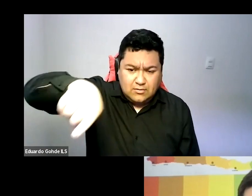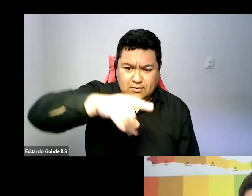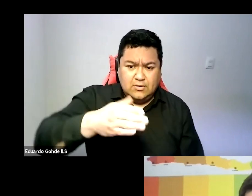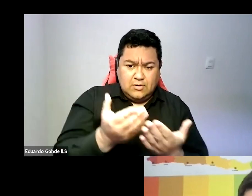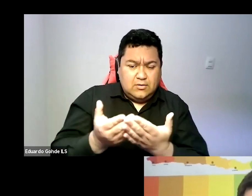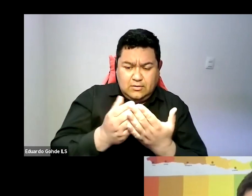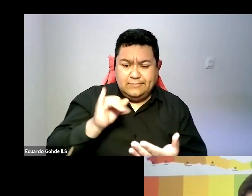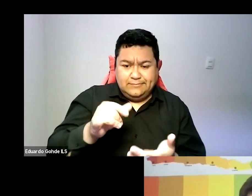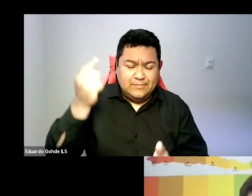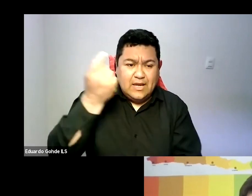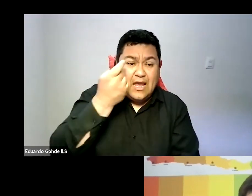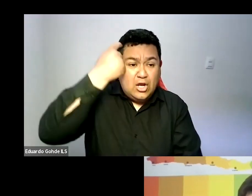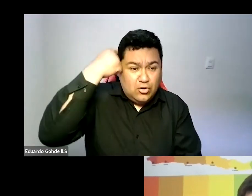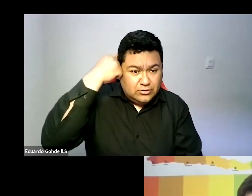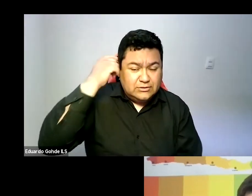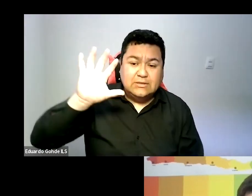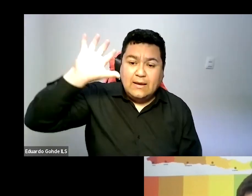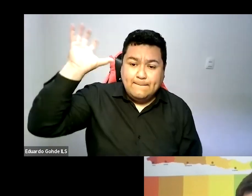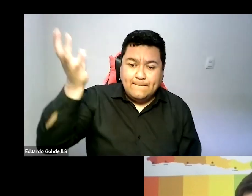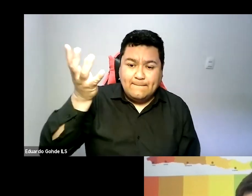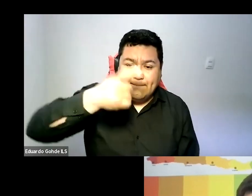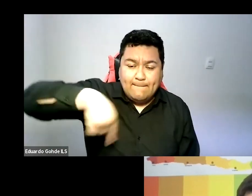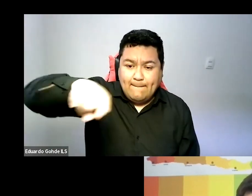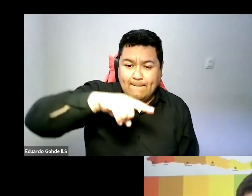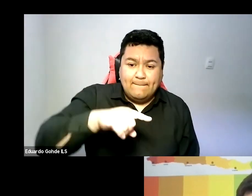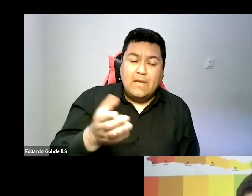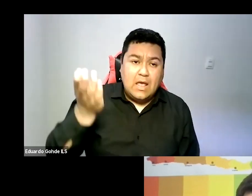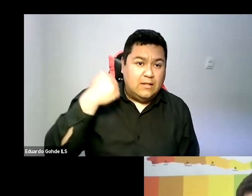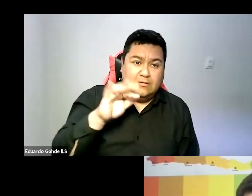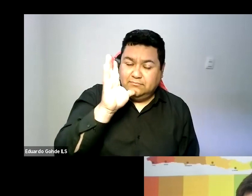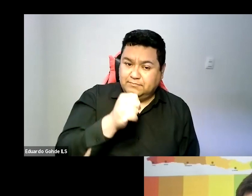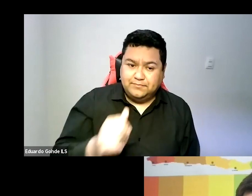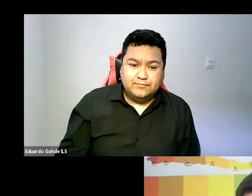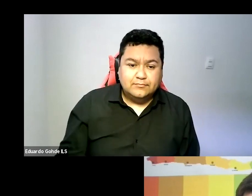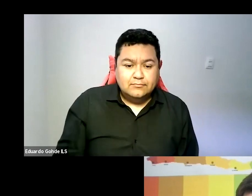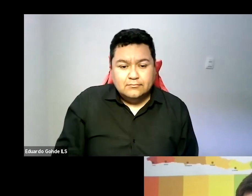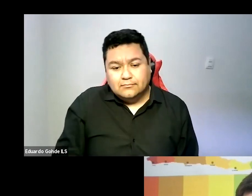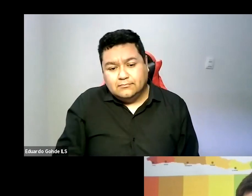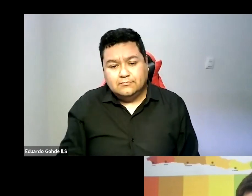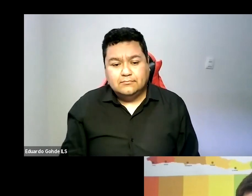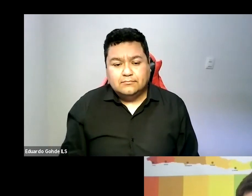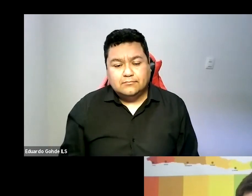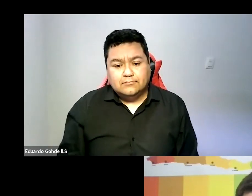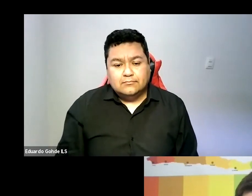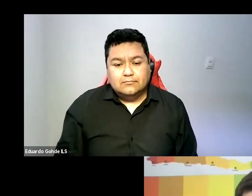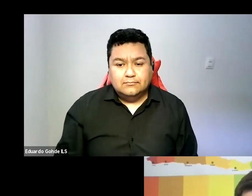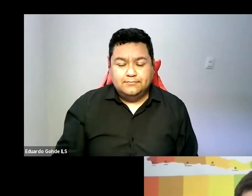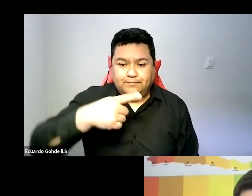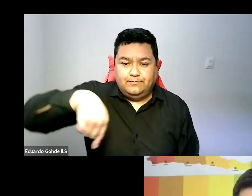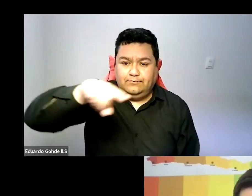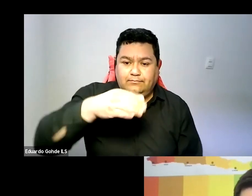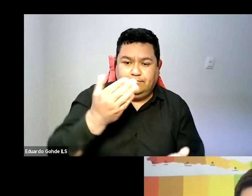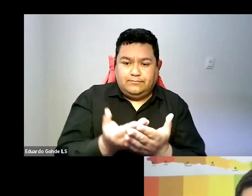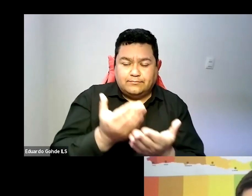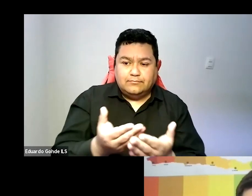alumnas, de cierta conciencia ambiental que yo creo que nosotros no teníamos cuando teníamos su edad. ¿Sí? Y esto tenemos que aprovecharlo en el